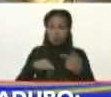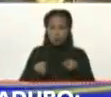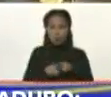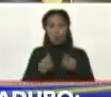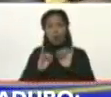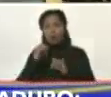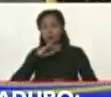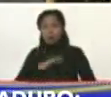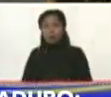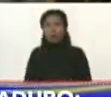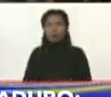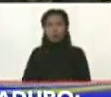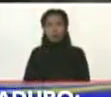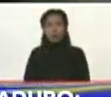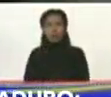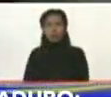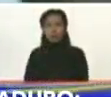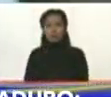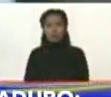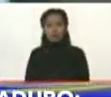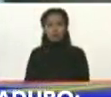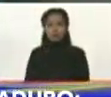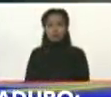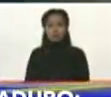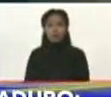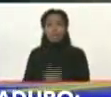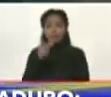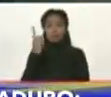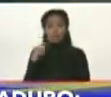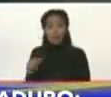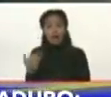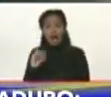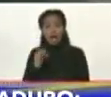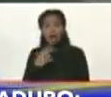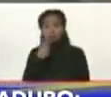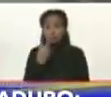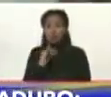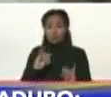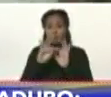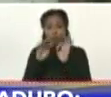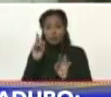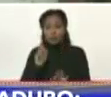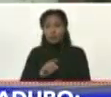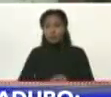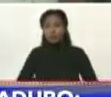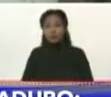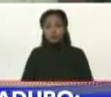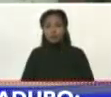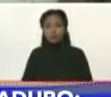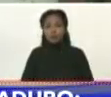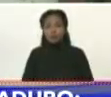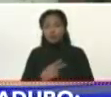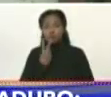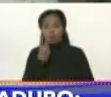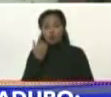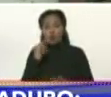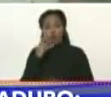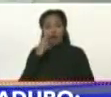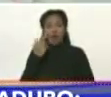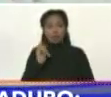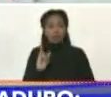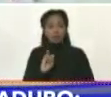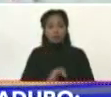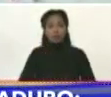e histórica. También tienen un vocero, me dice Aristóbulo, un vocero que viene de Haití,